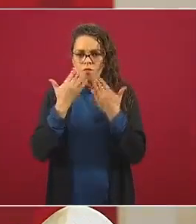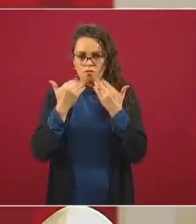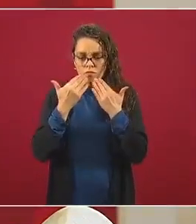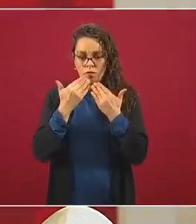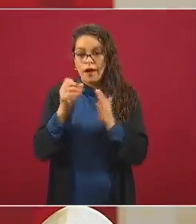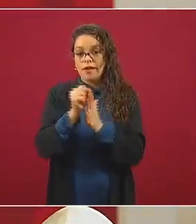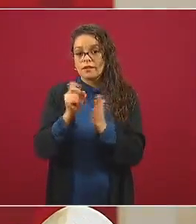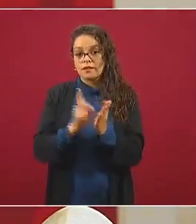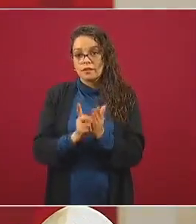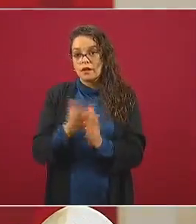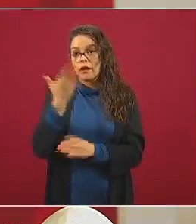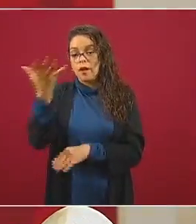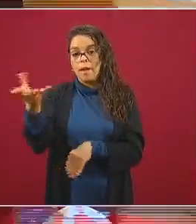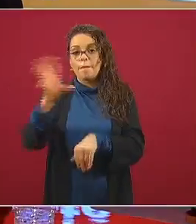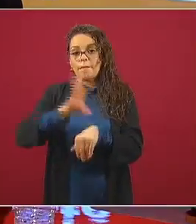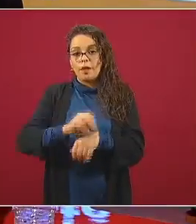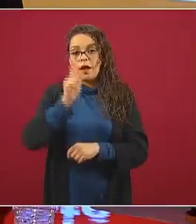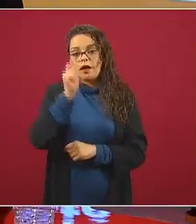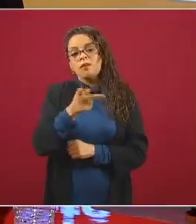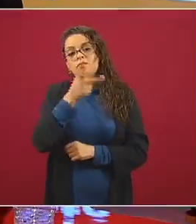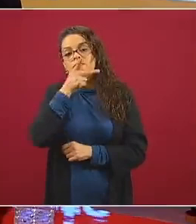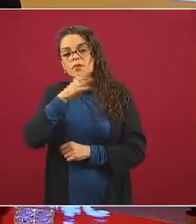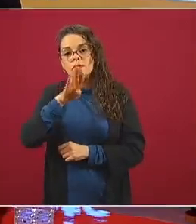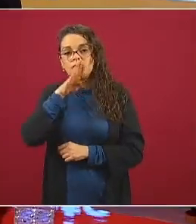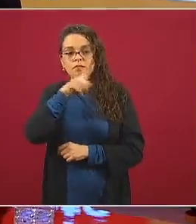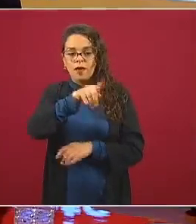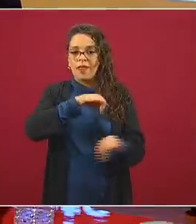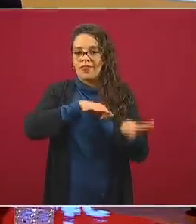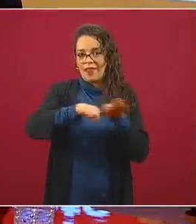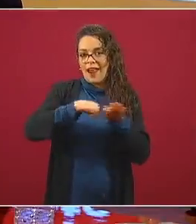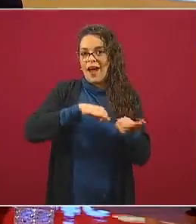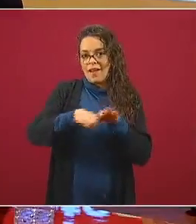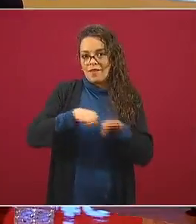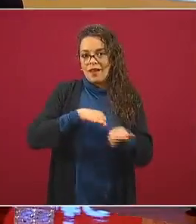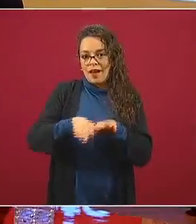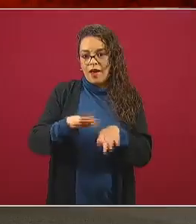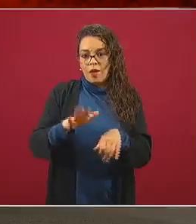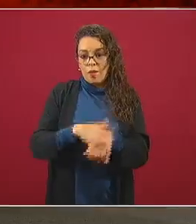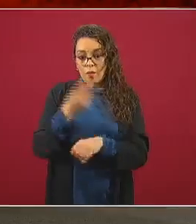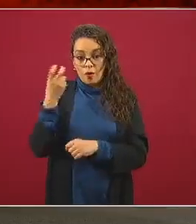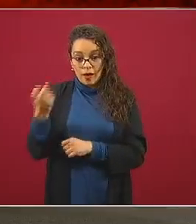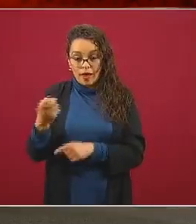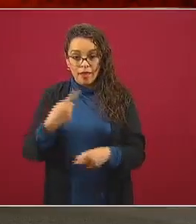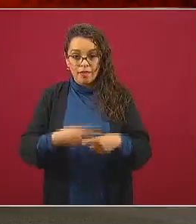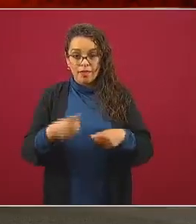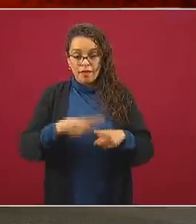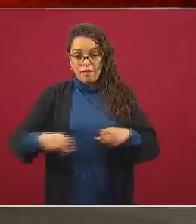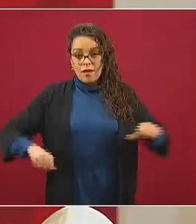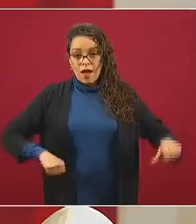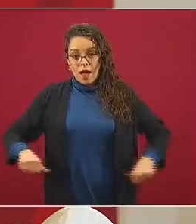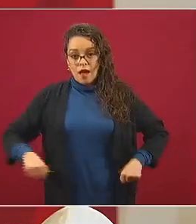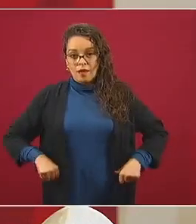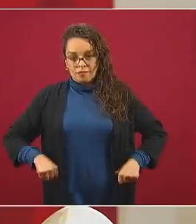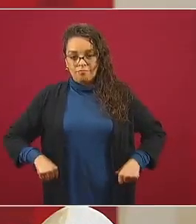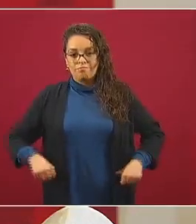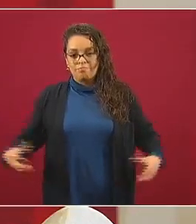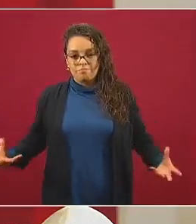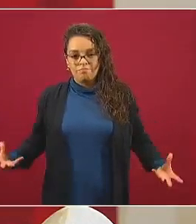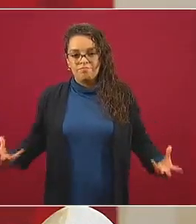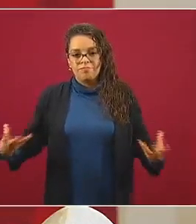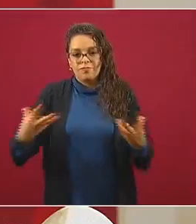de permiso de los padres de familia en sus empleos, porque este tipo de actividades une a la familia,